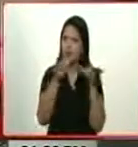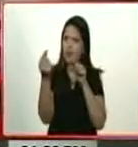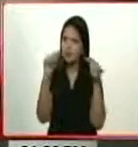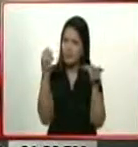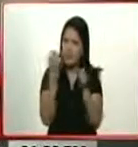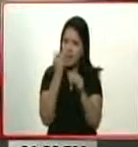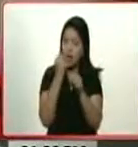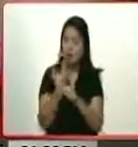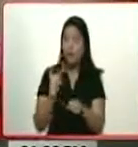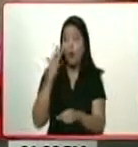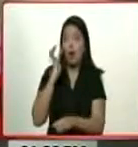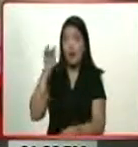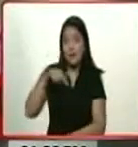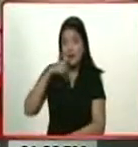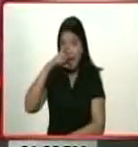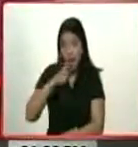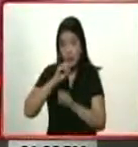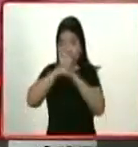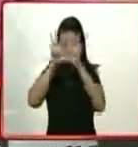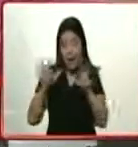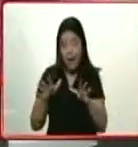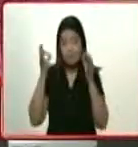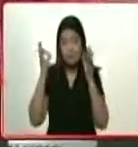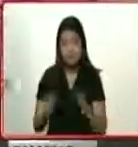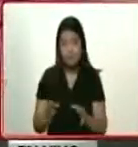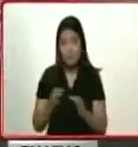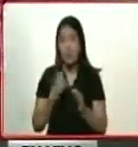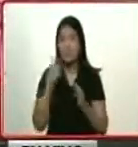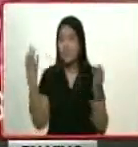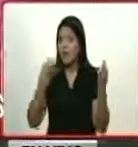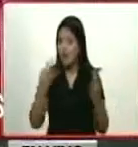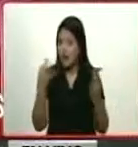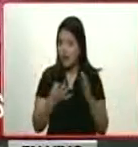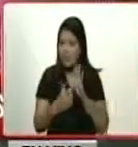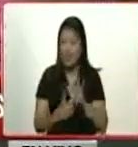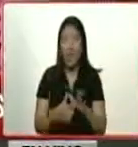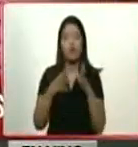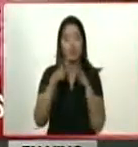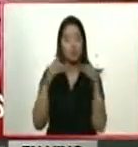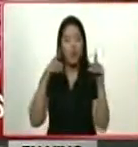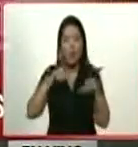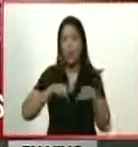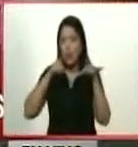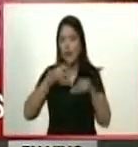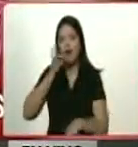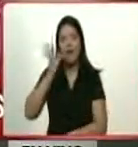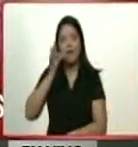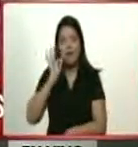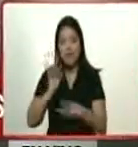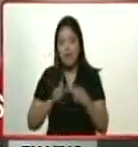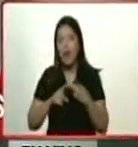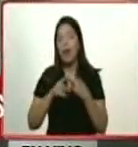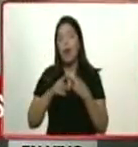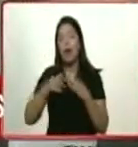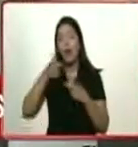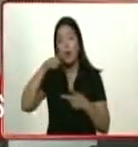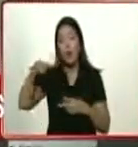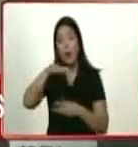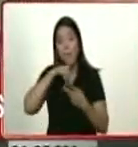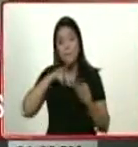a transformar, porque sabemos que tenemos mucha materia pendiente, que debemos transformar. El tema de la clasificación del